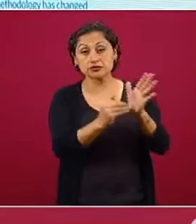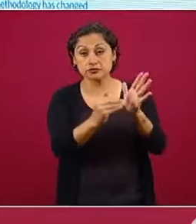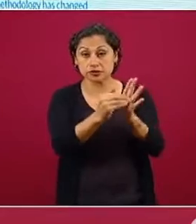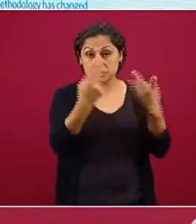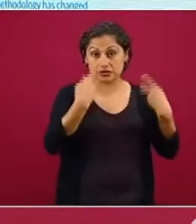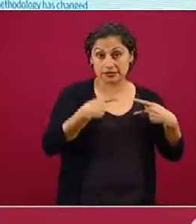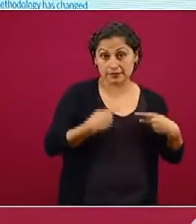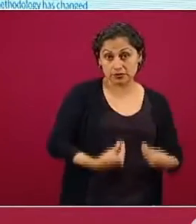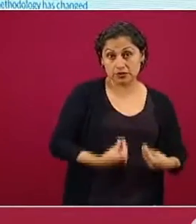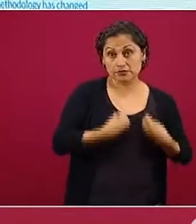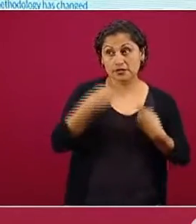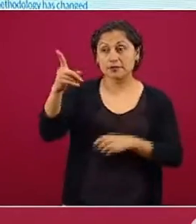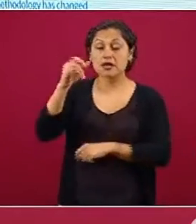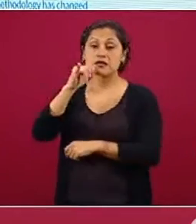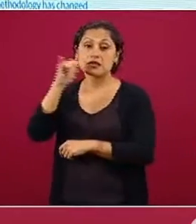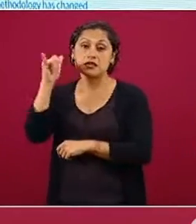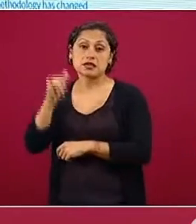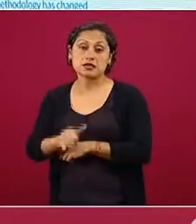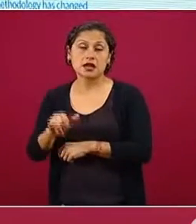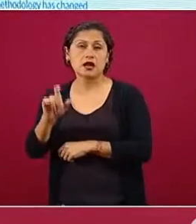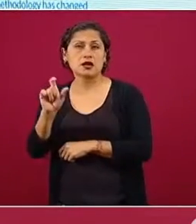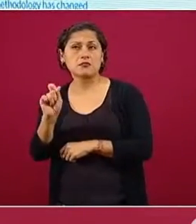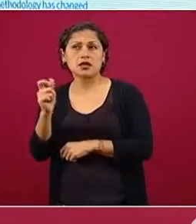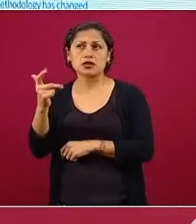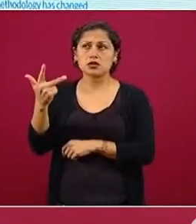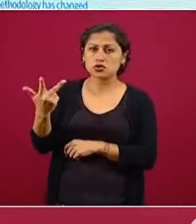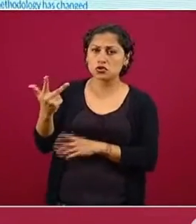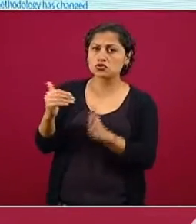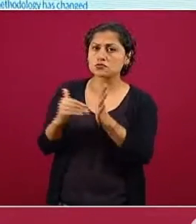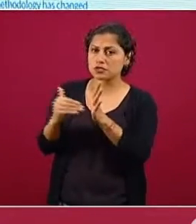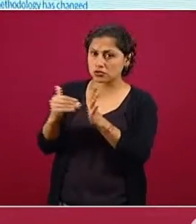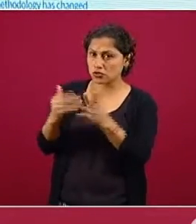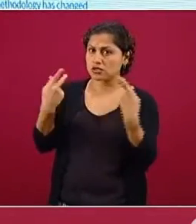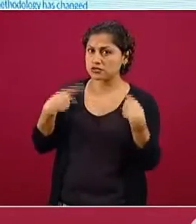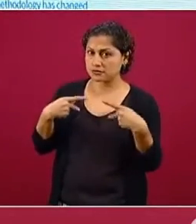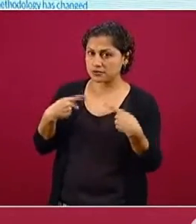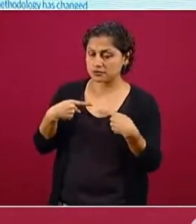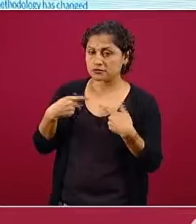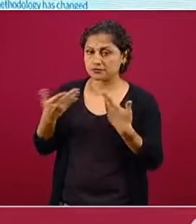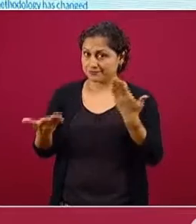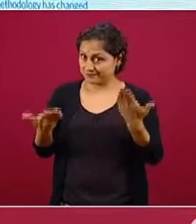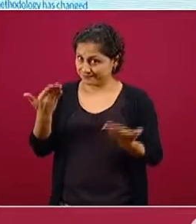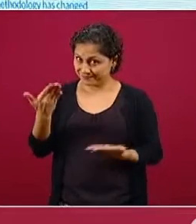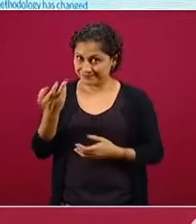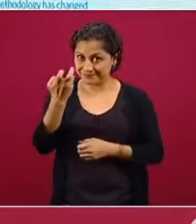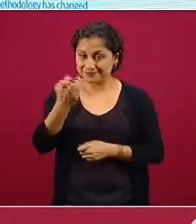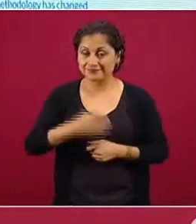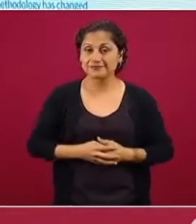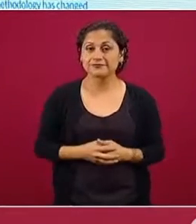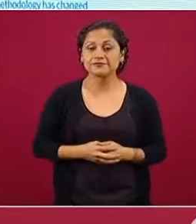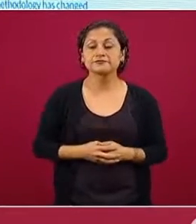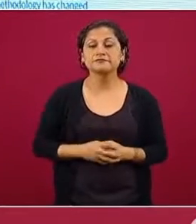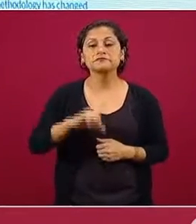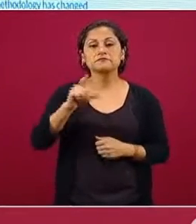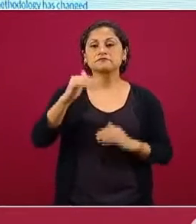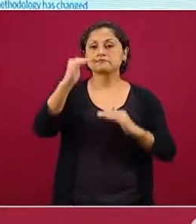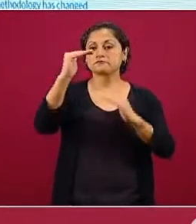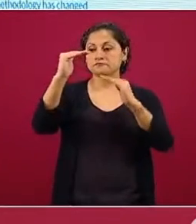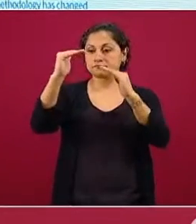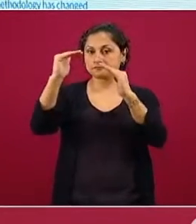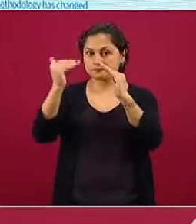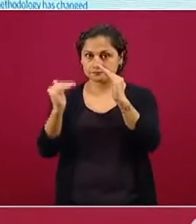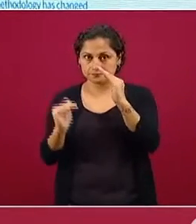caso de Italia está un poco más de 28 millones de habitantes. Y lo se ha estabilizado, y en este momento, esto lo